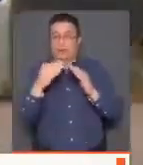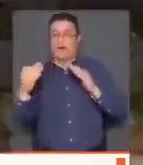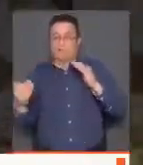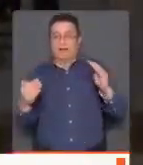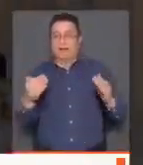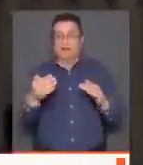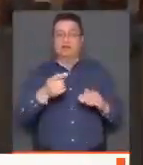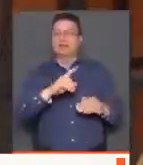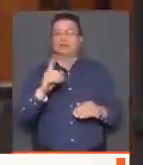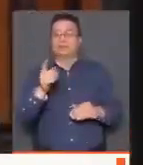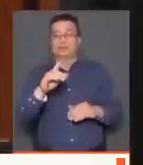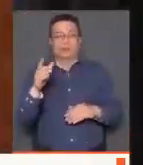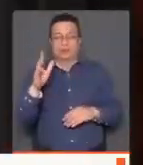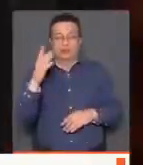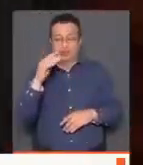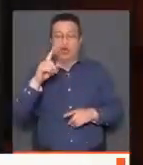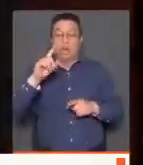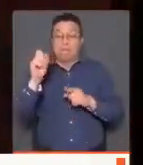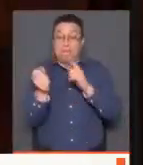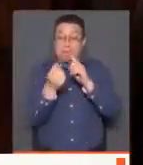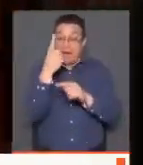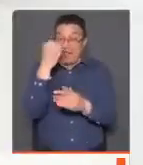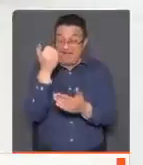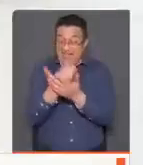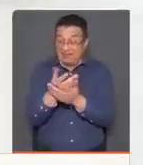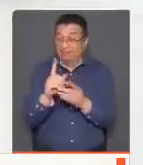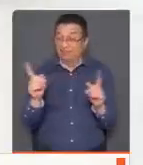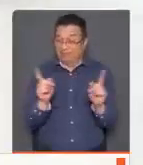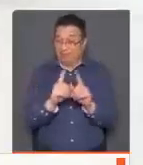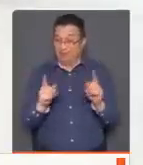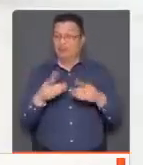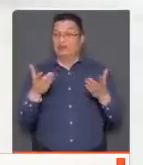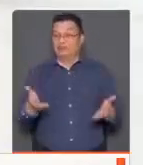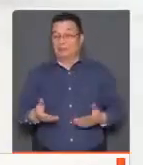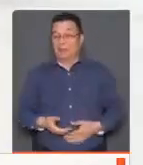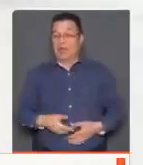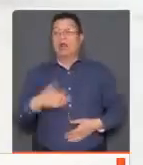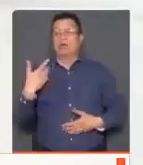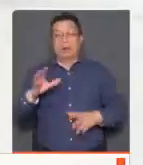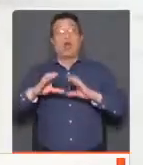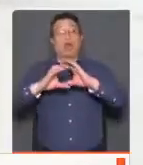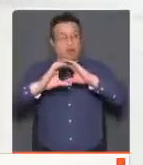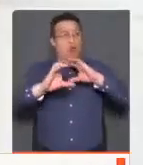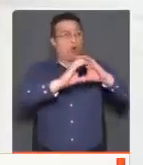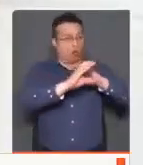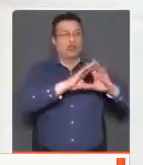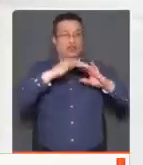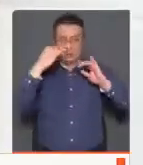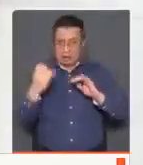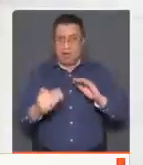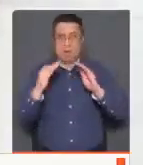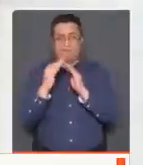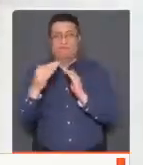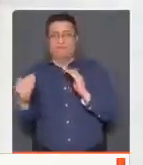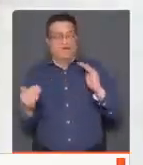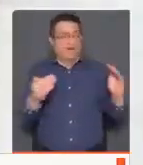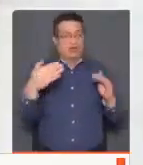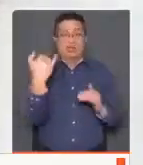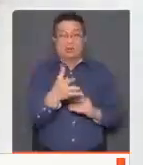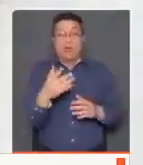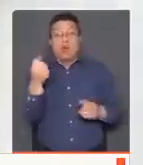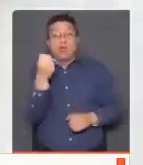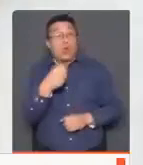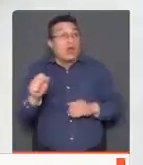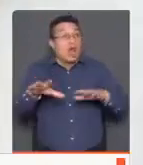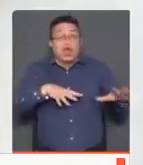sería la primera vez que sufren este tipo de delitos. Generamos comunicación constante con los vecinos y ante cualquier tipo de incivilidad que